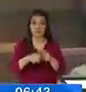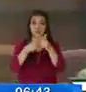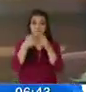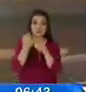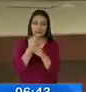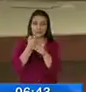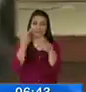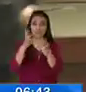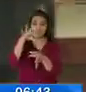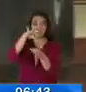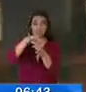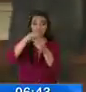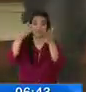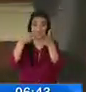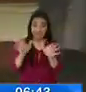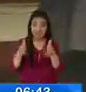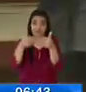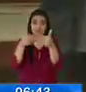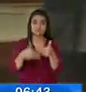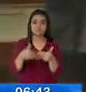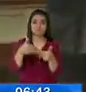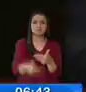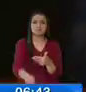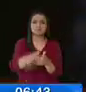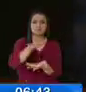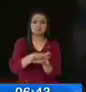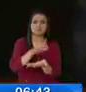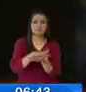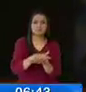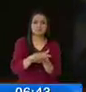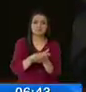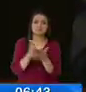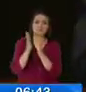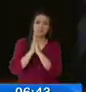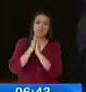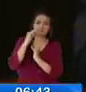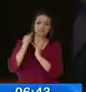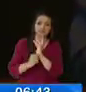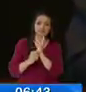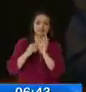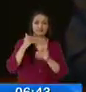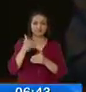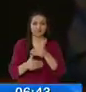de elecciones acá esperan que con más calma se puedan procesar estos pedidos y que el